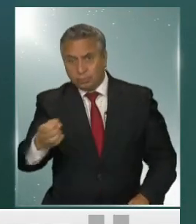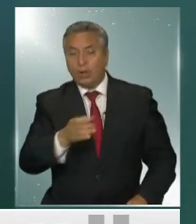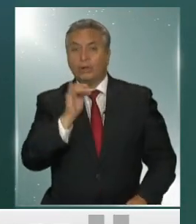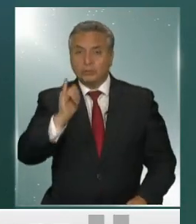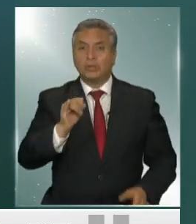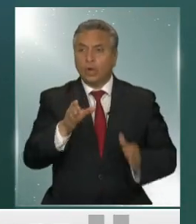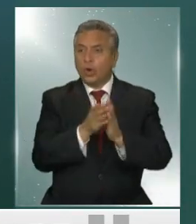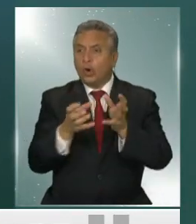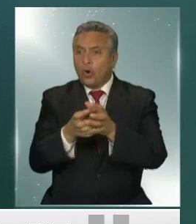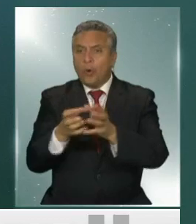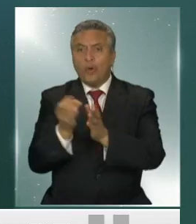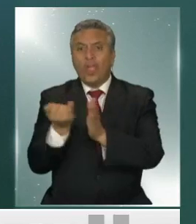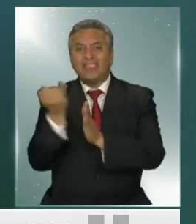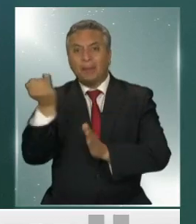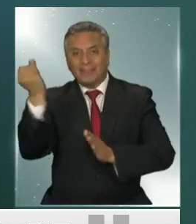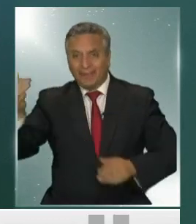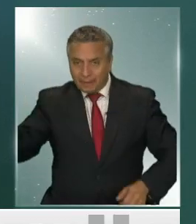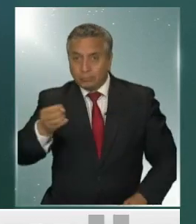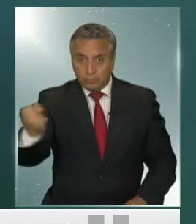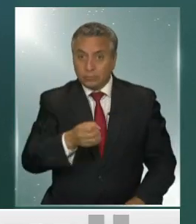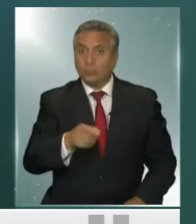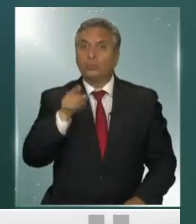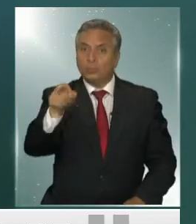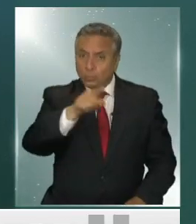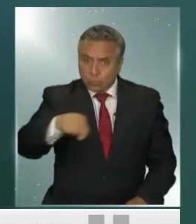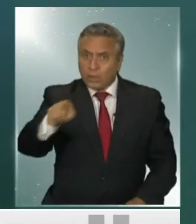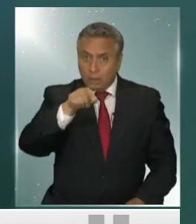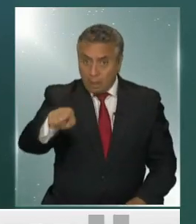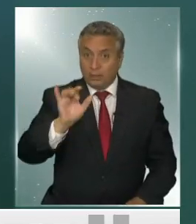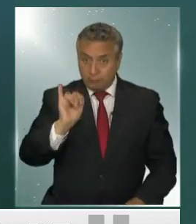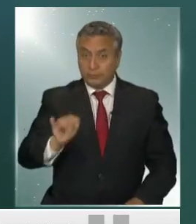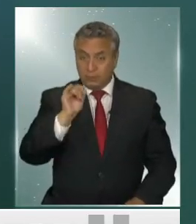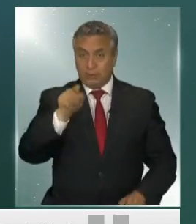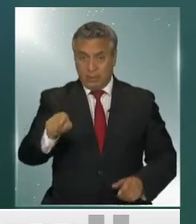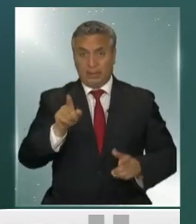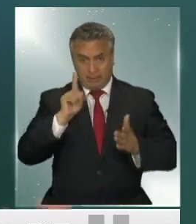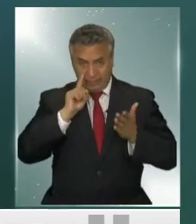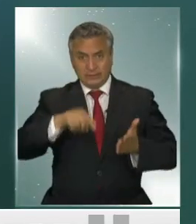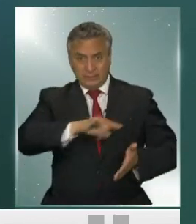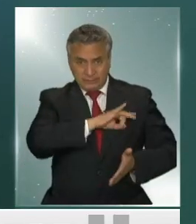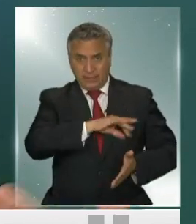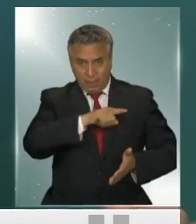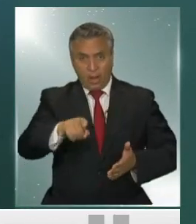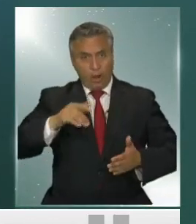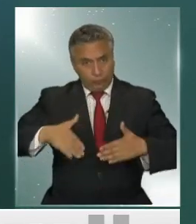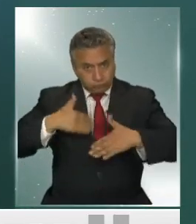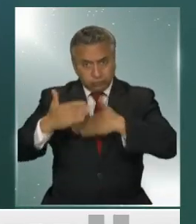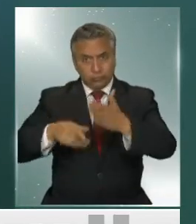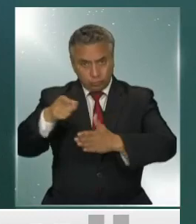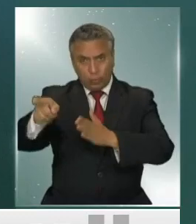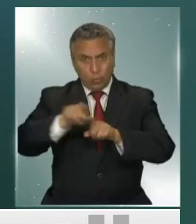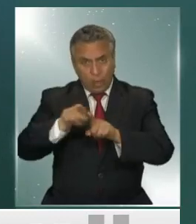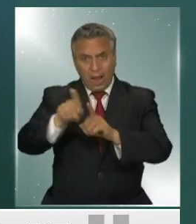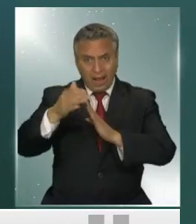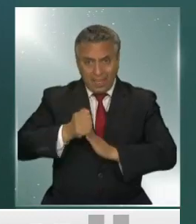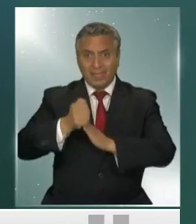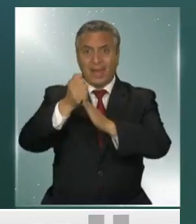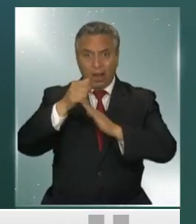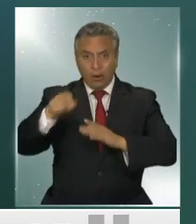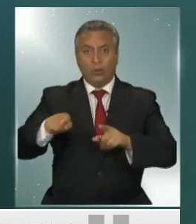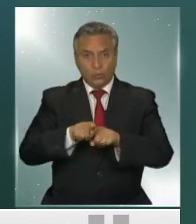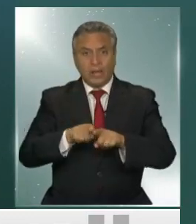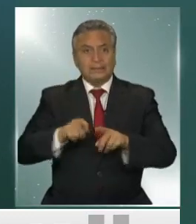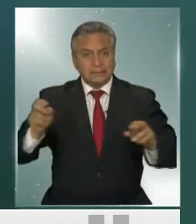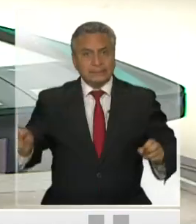ustedes van a ejercer un rol de liderazgo como lo merece hoy día el país y como lo han venido ejecutando durante algunos meses para poder